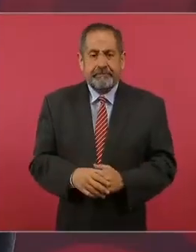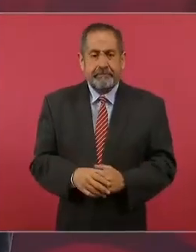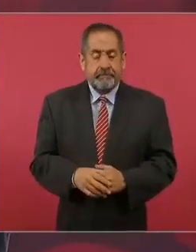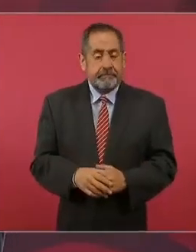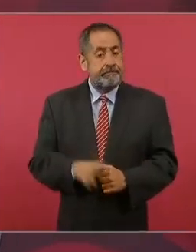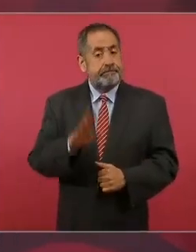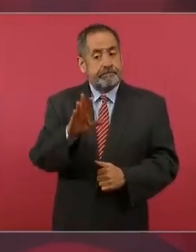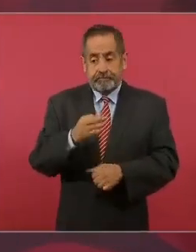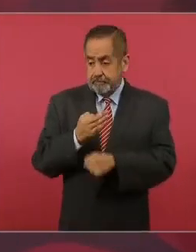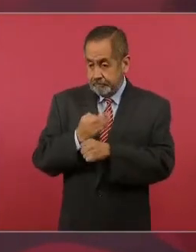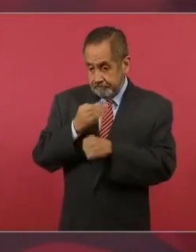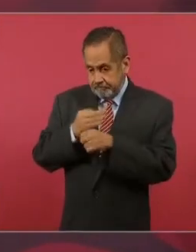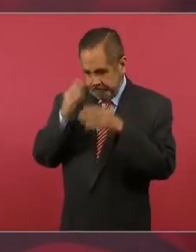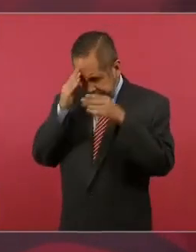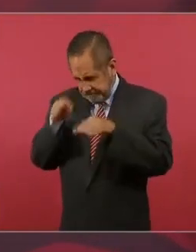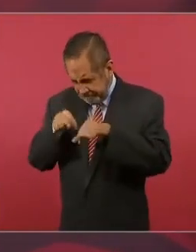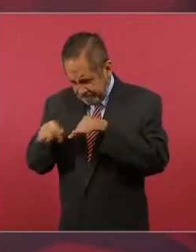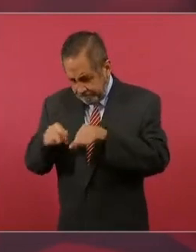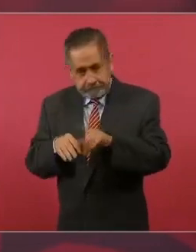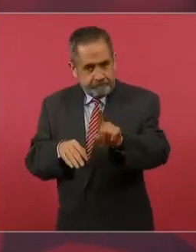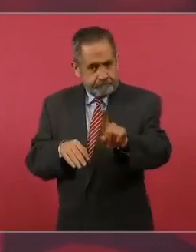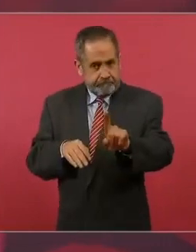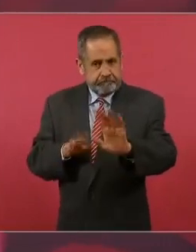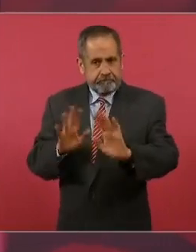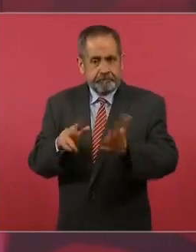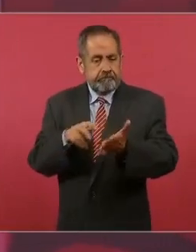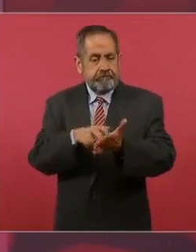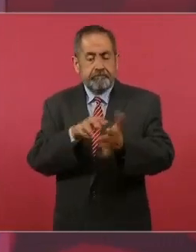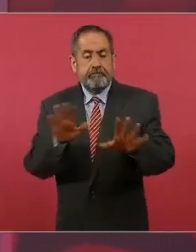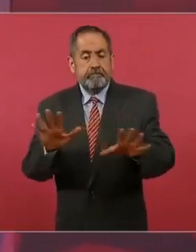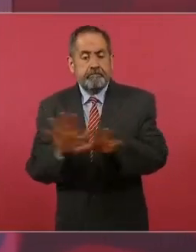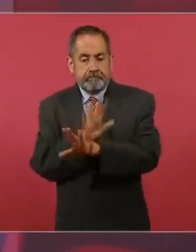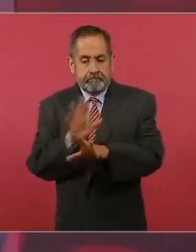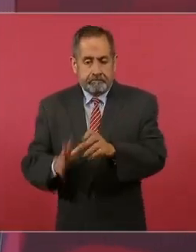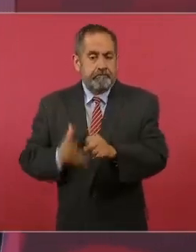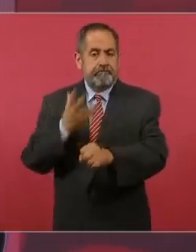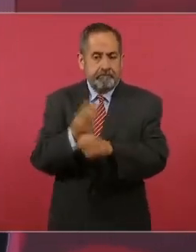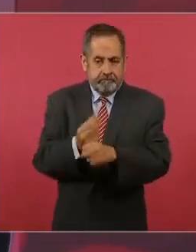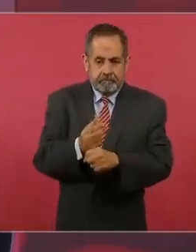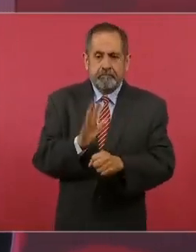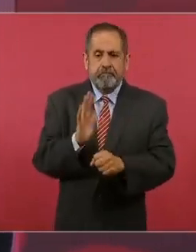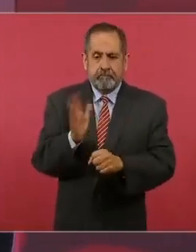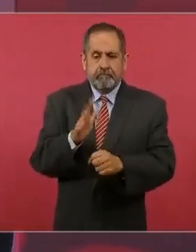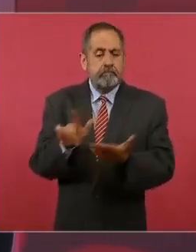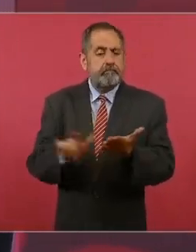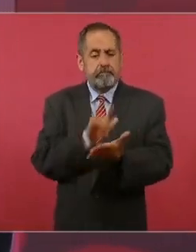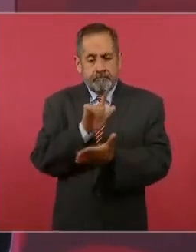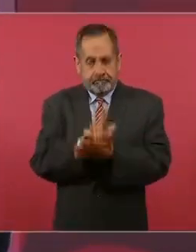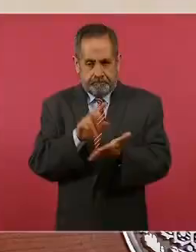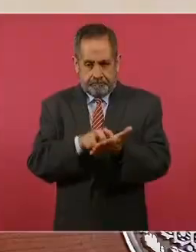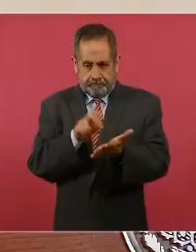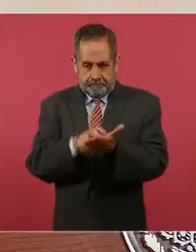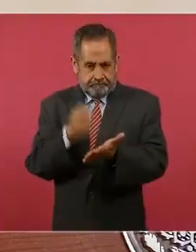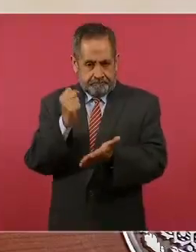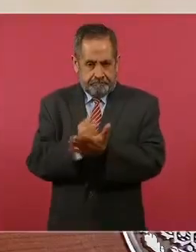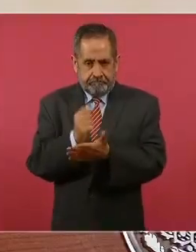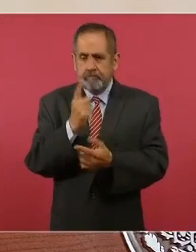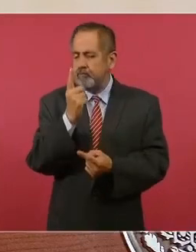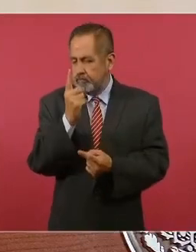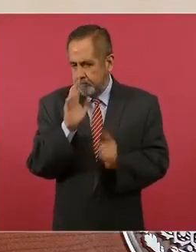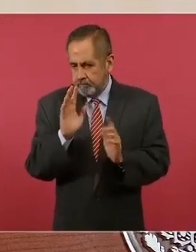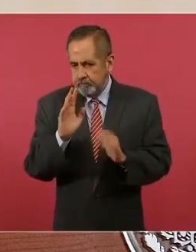trabajando, ya hicimos una reforma a esa ley,